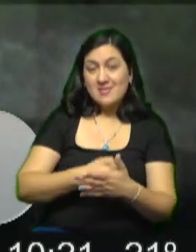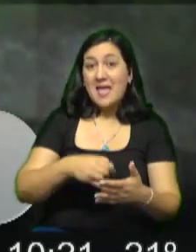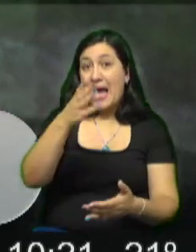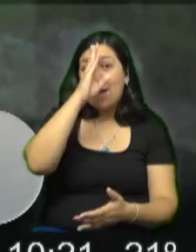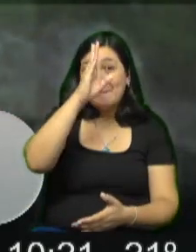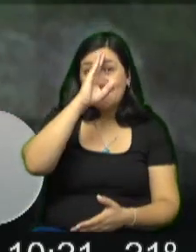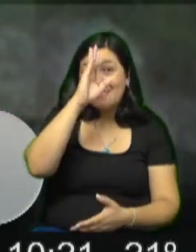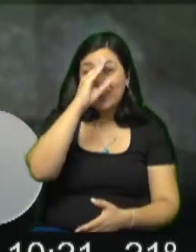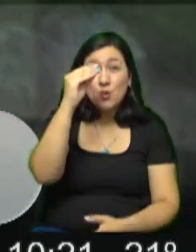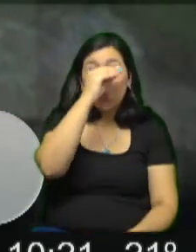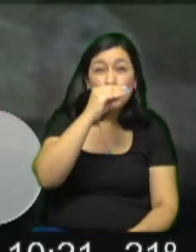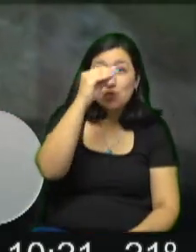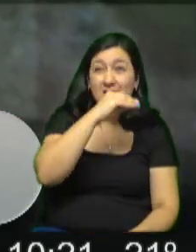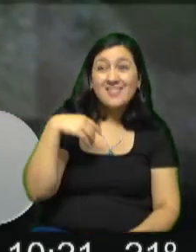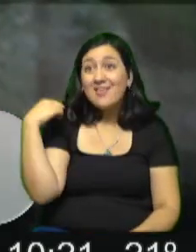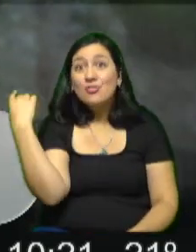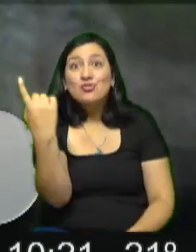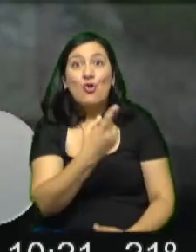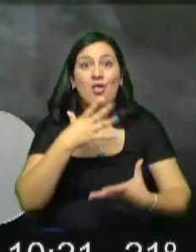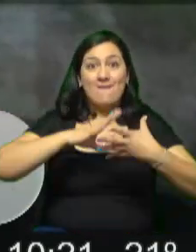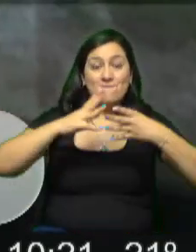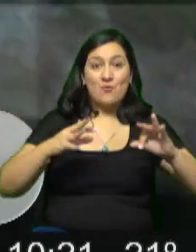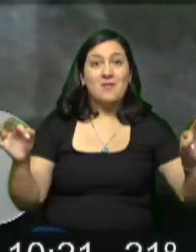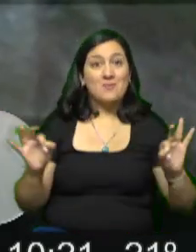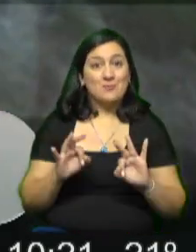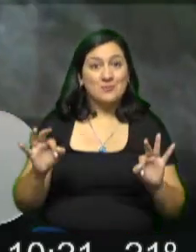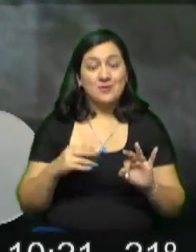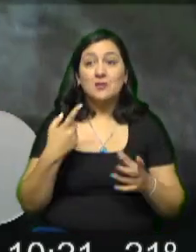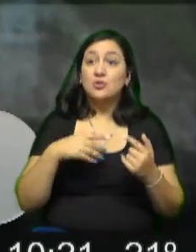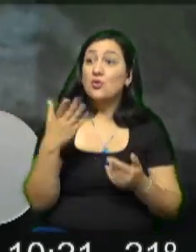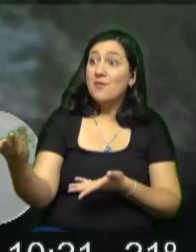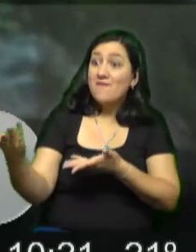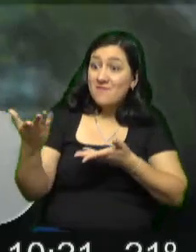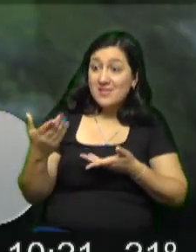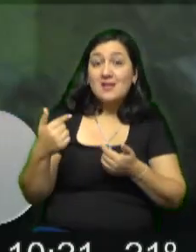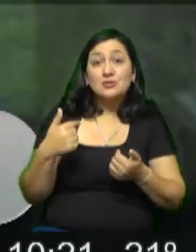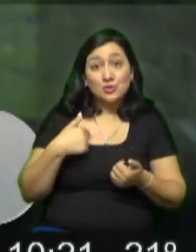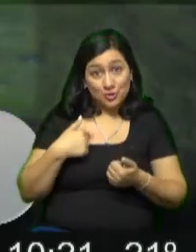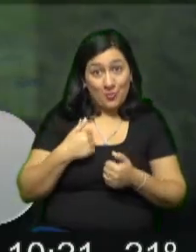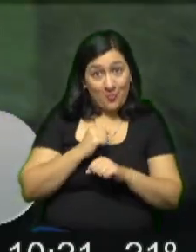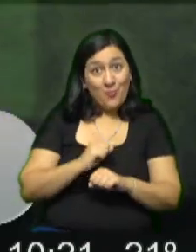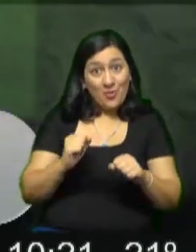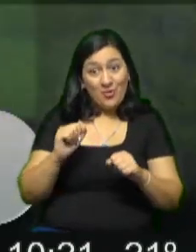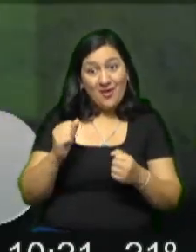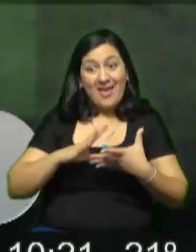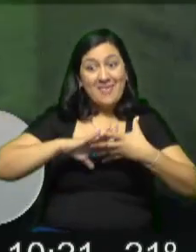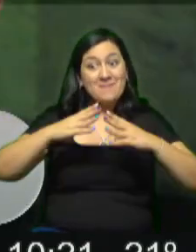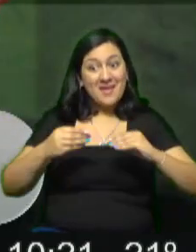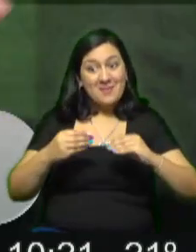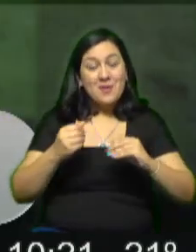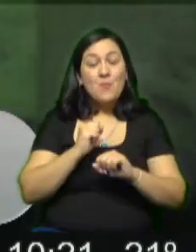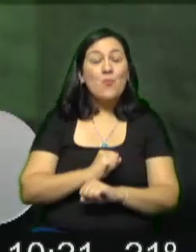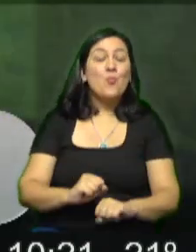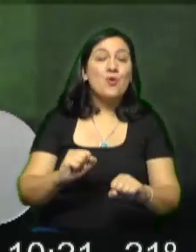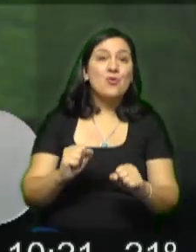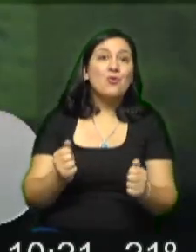Traté de curiosear en todo eso, aprender algo de esto. Entonces, cuando me llaman, yo soy dúctil. Puedo tocar con un folclorista, puedo tocar con